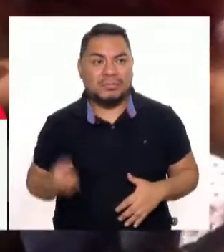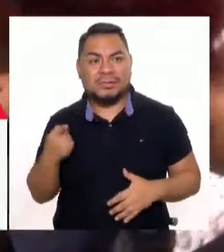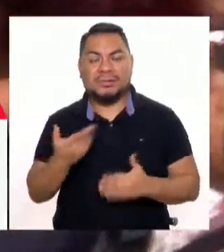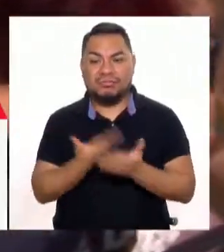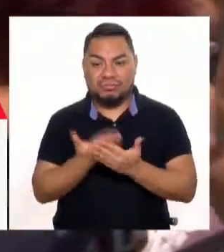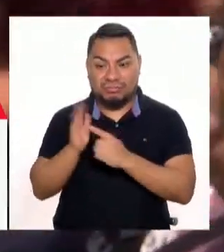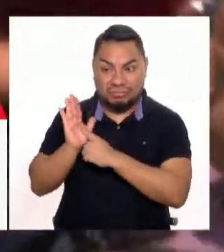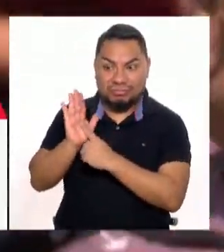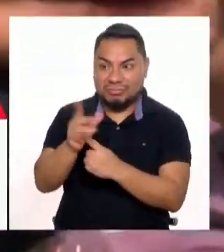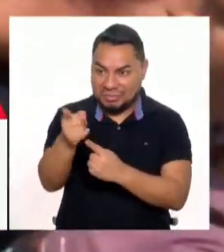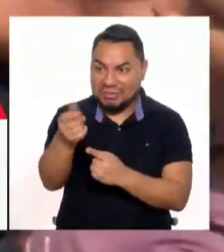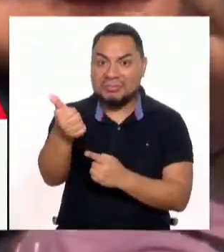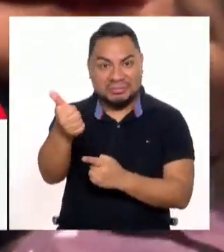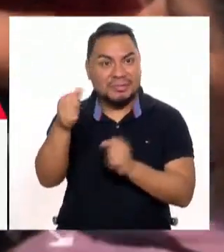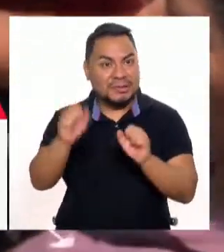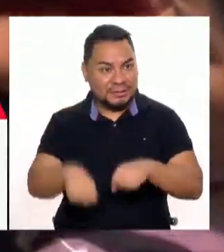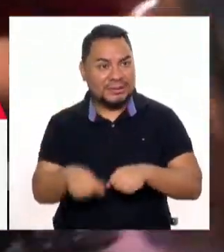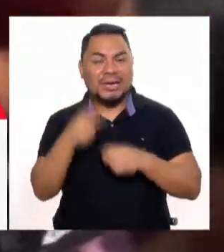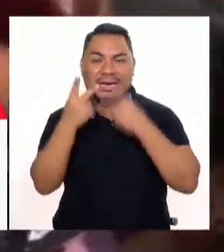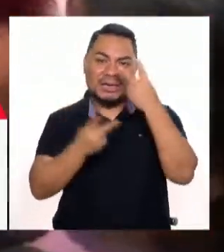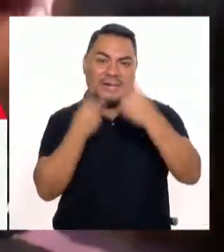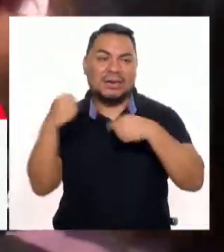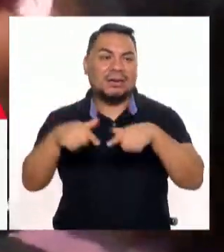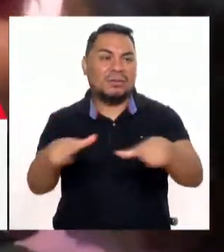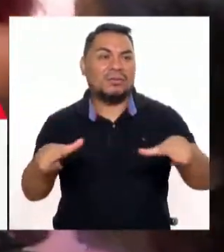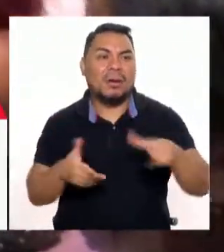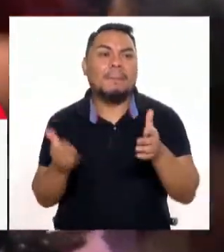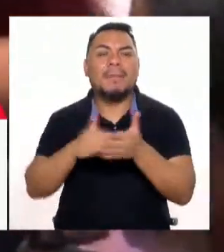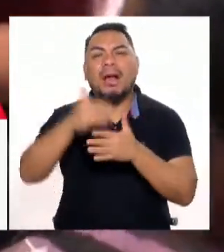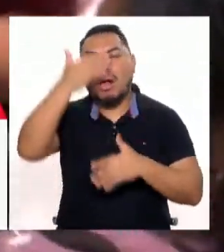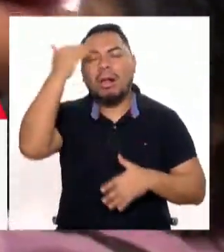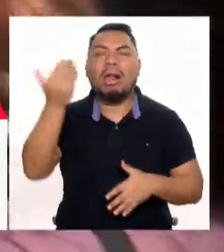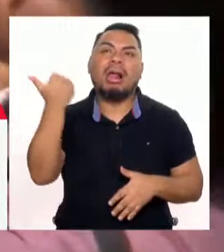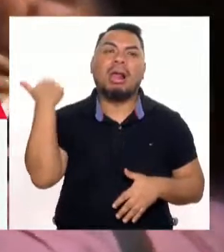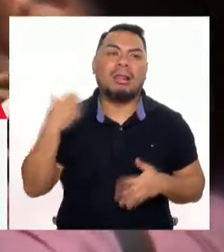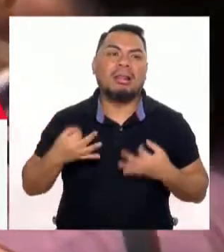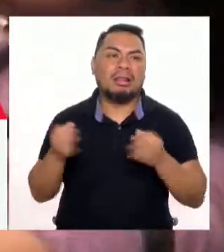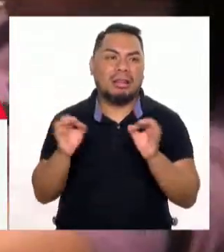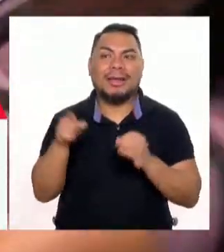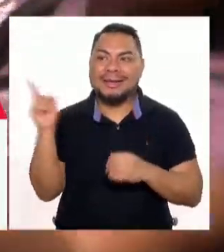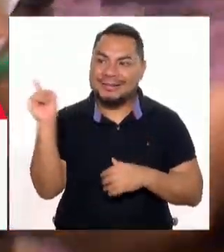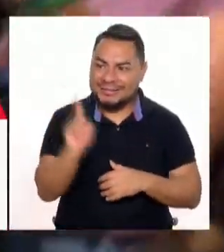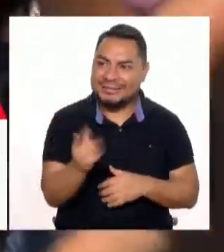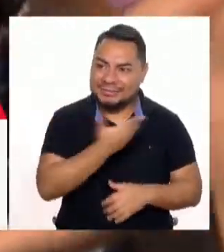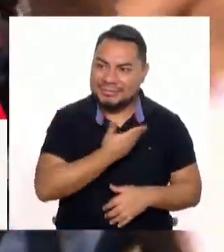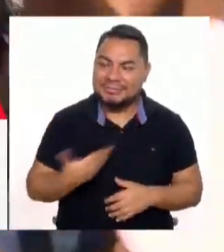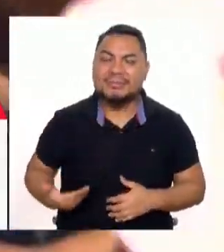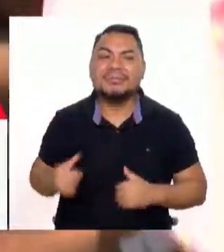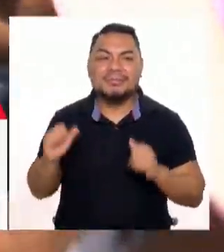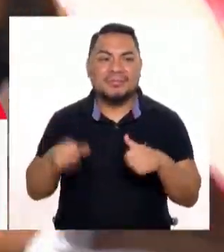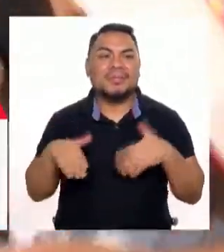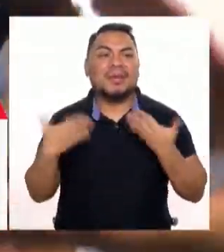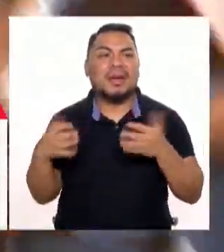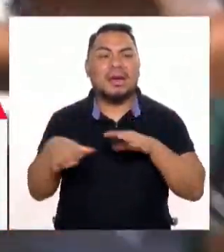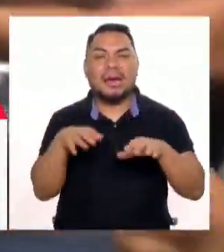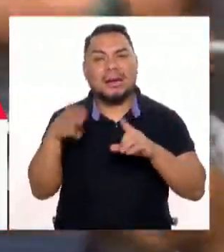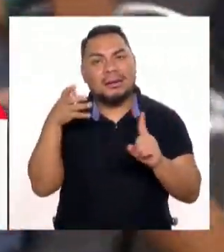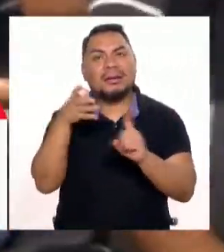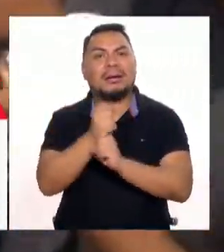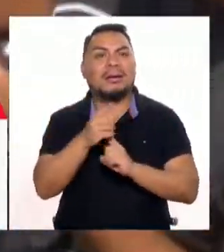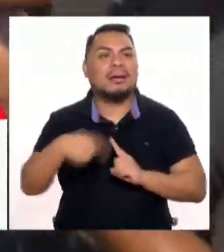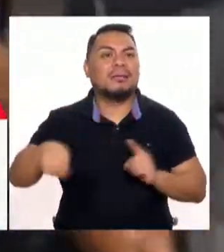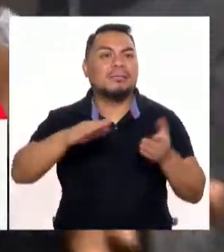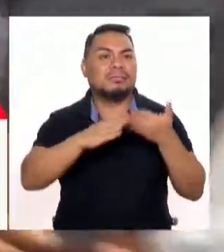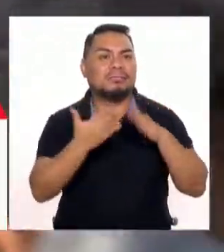muestras de que sí está visitando los lugares más olvidados y y queremos que haga viabilidad de esos sueños de los